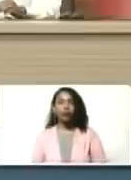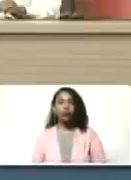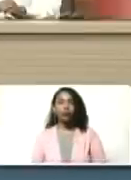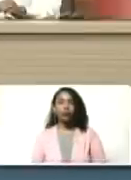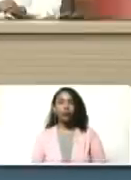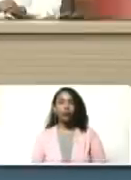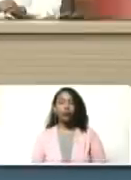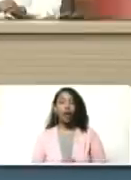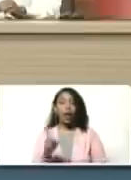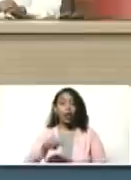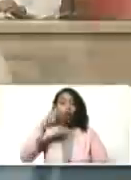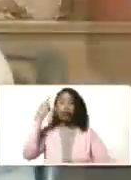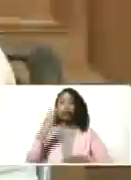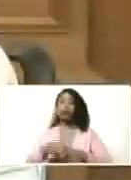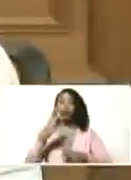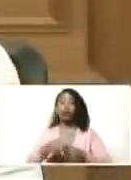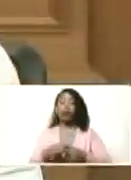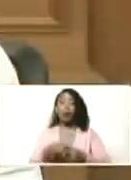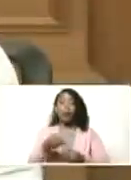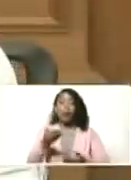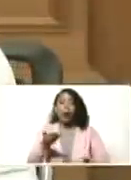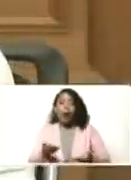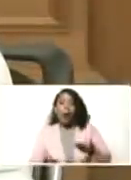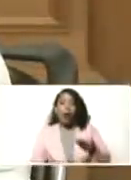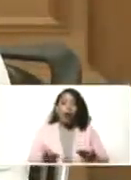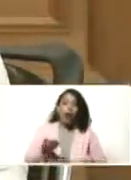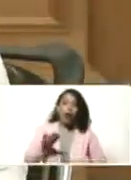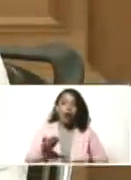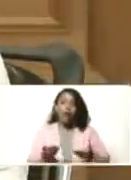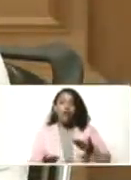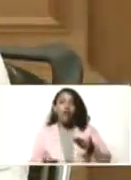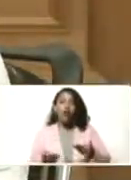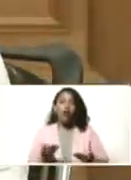que son peligrosos para la estabilización